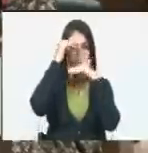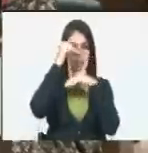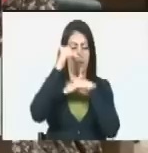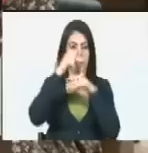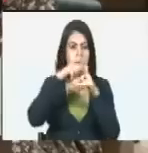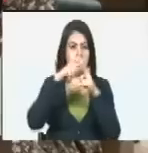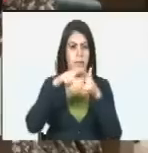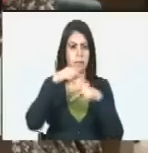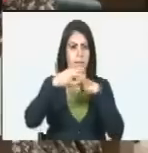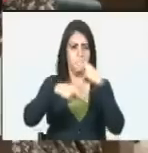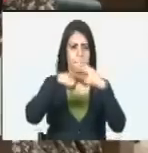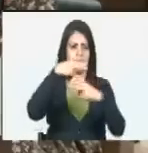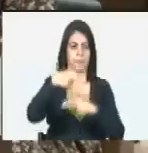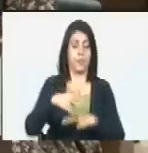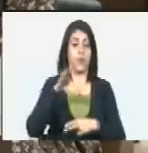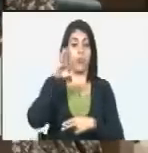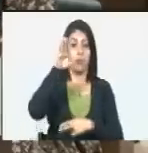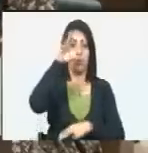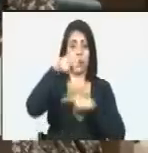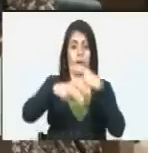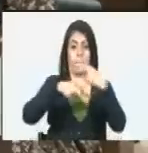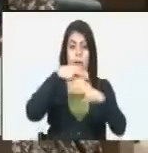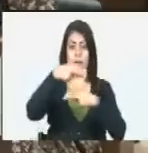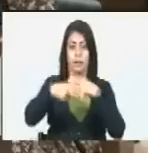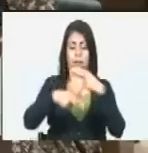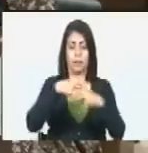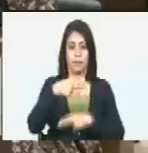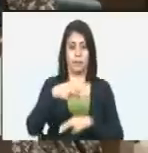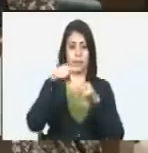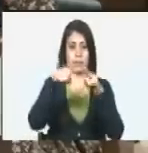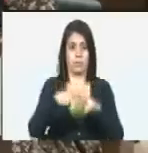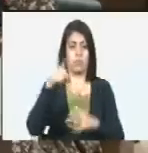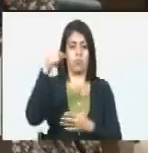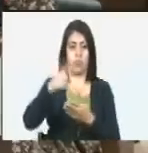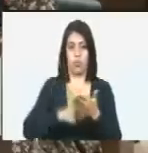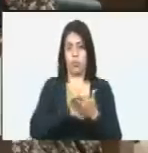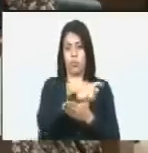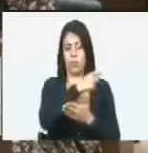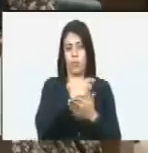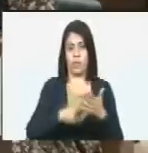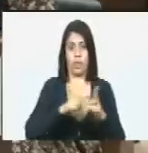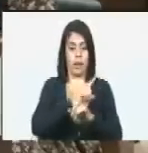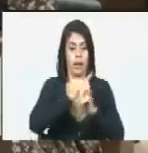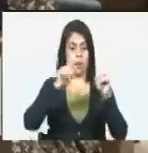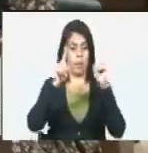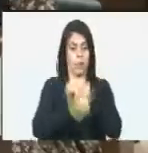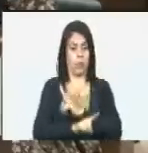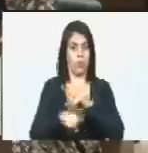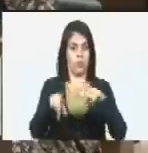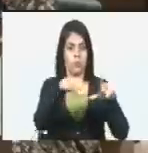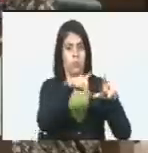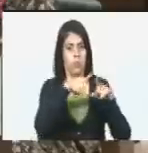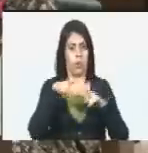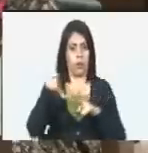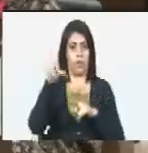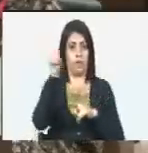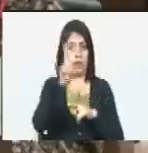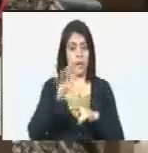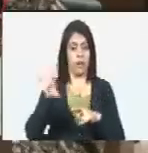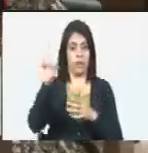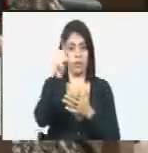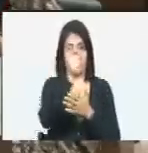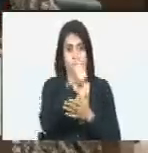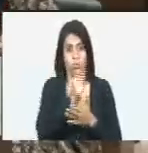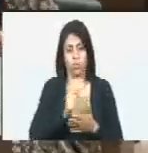generación y a las futuras generaciones de que está prohibido modificar el territorio nacional por cualquier